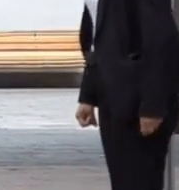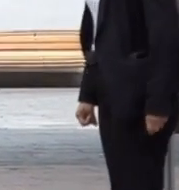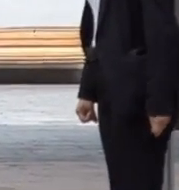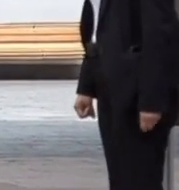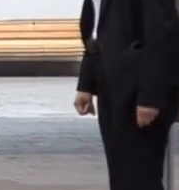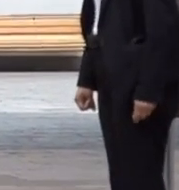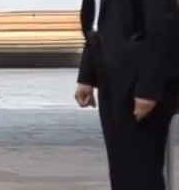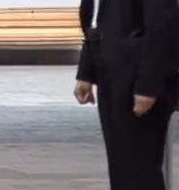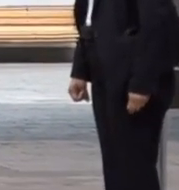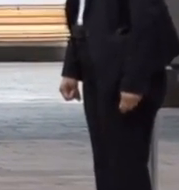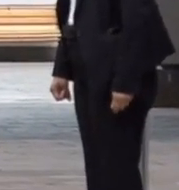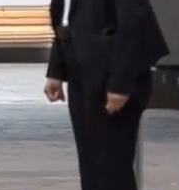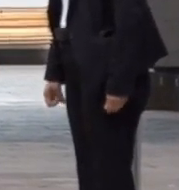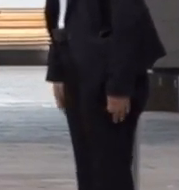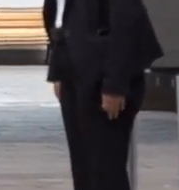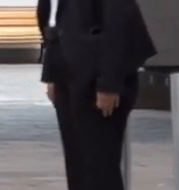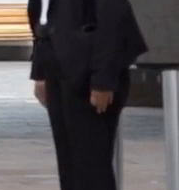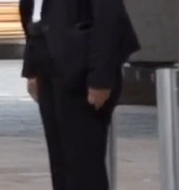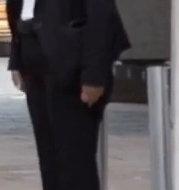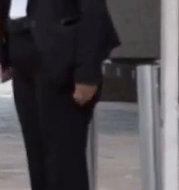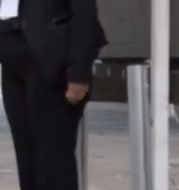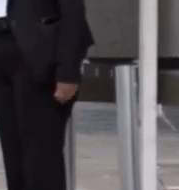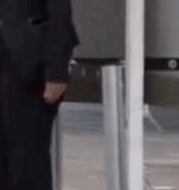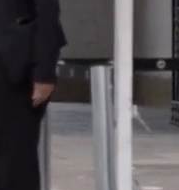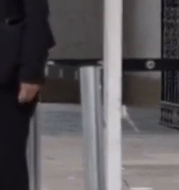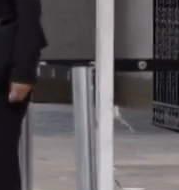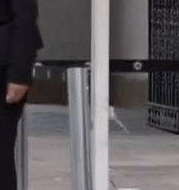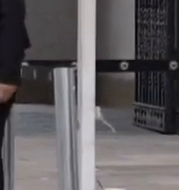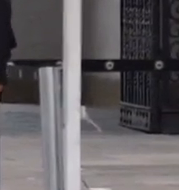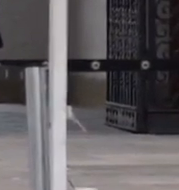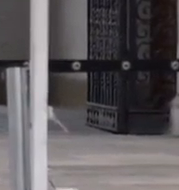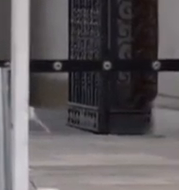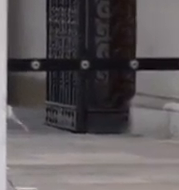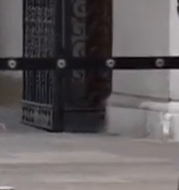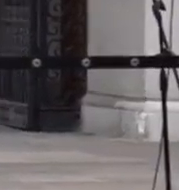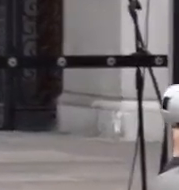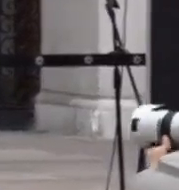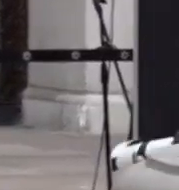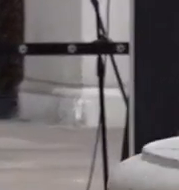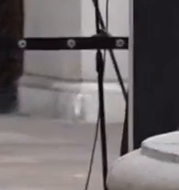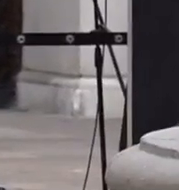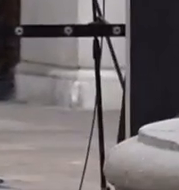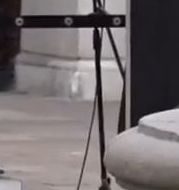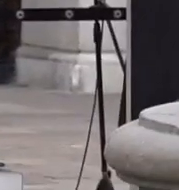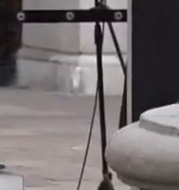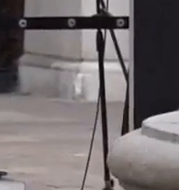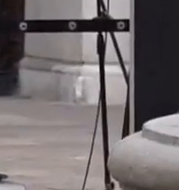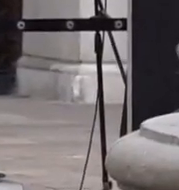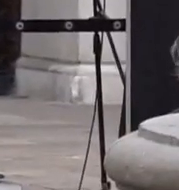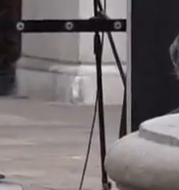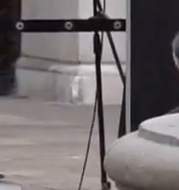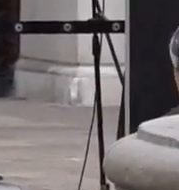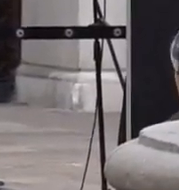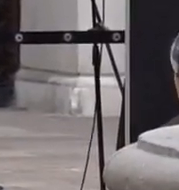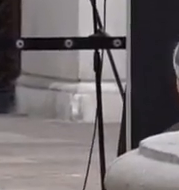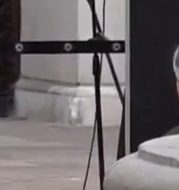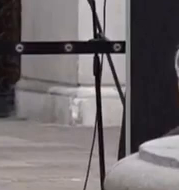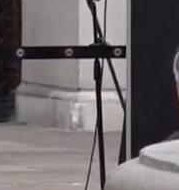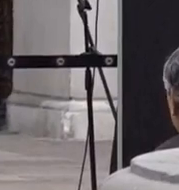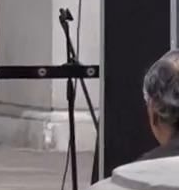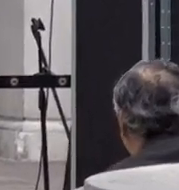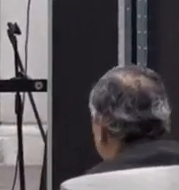conmemoración del 18 de octubre. Estamos a la espera entonces de lo que van a ser sus palabras, recordando lo que también